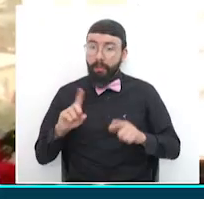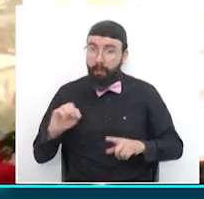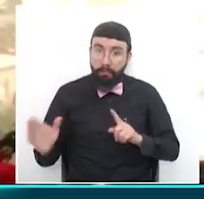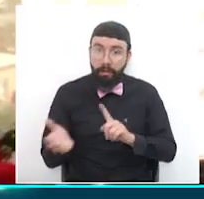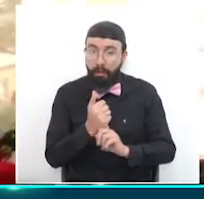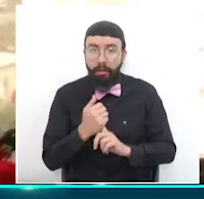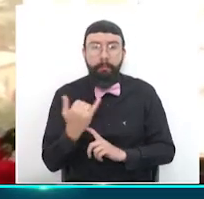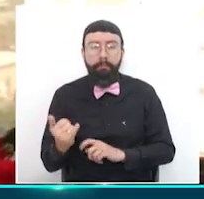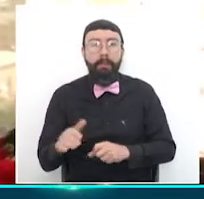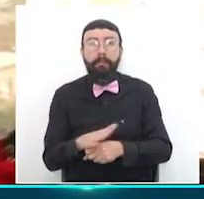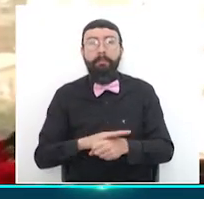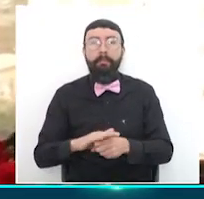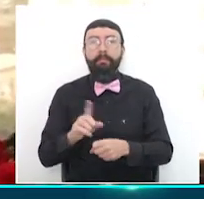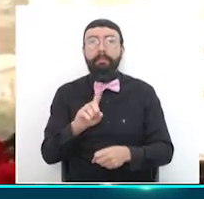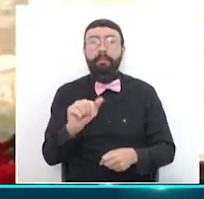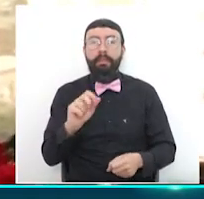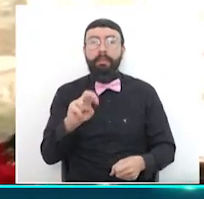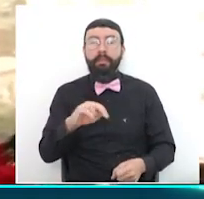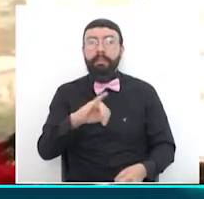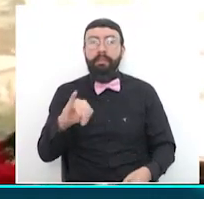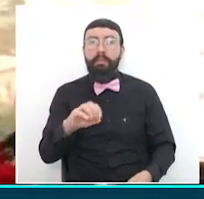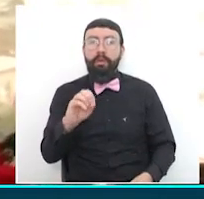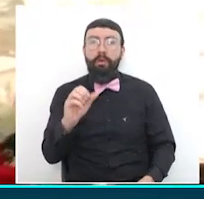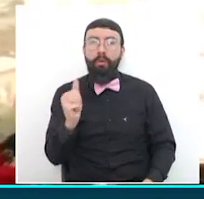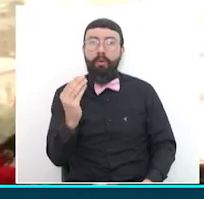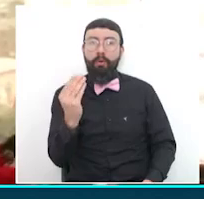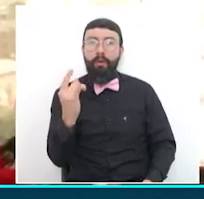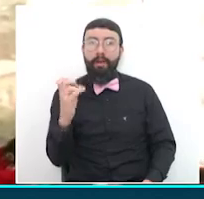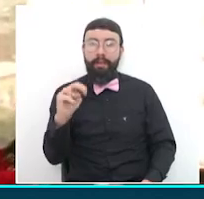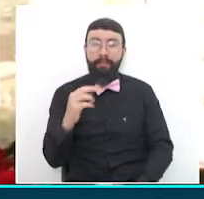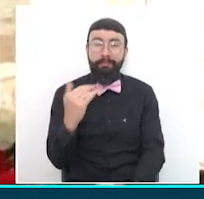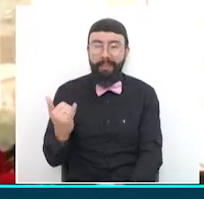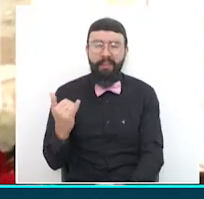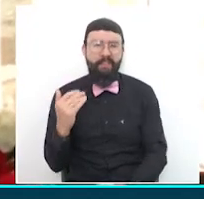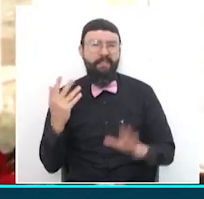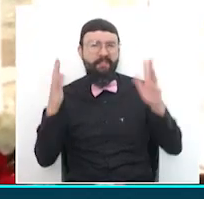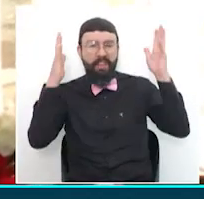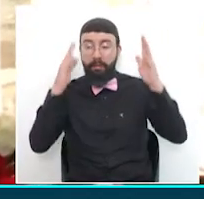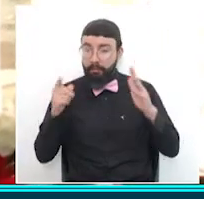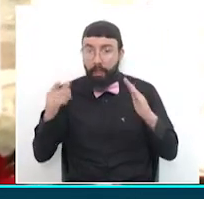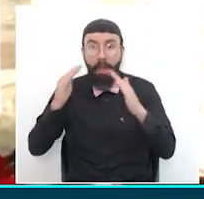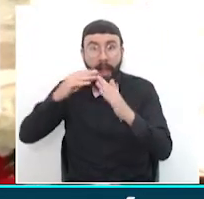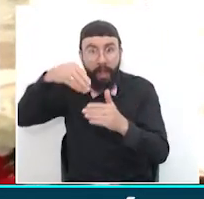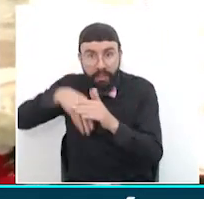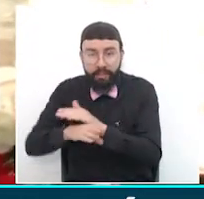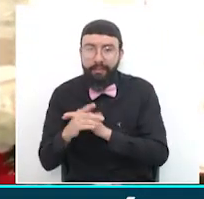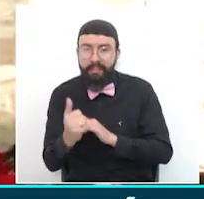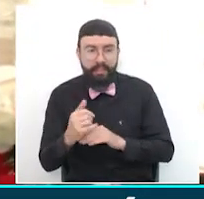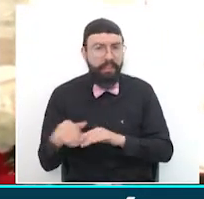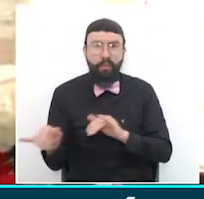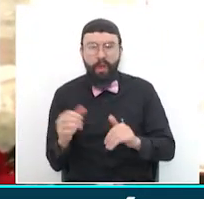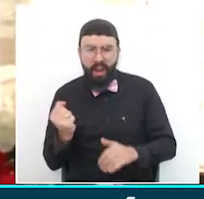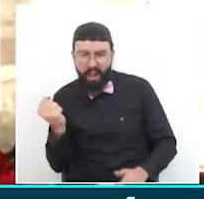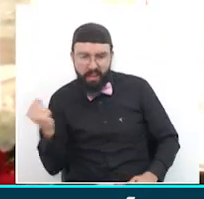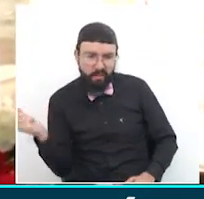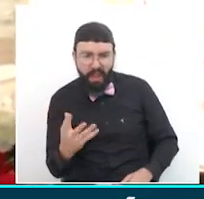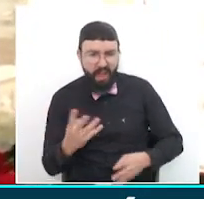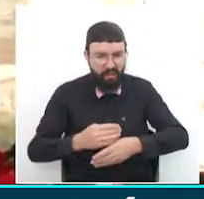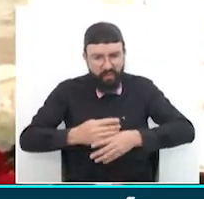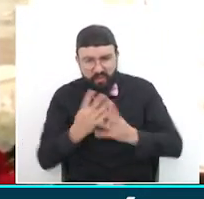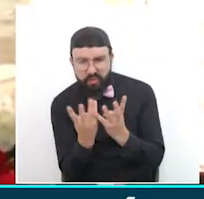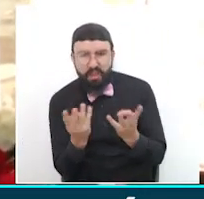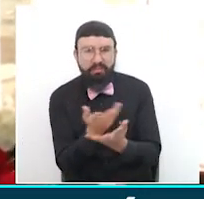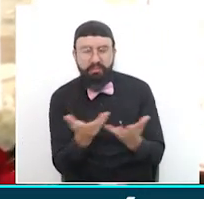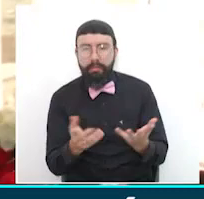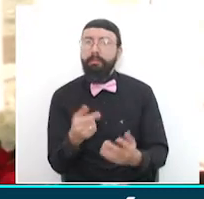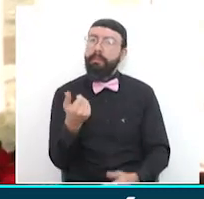San Joaquín una fiesta que estaban realizando o una casa que estaba siendo utilizada como casino. Habían aproximadamente entre 18 y